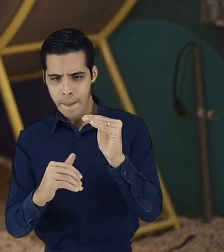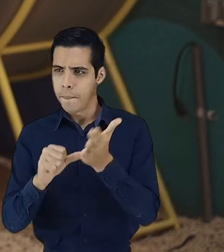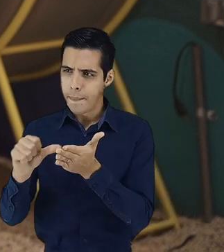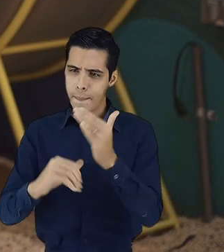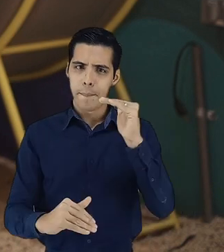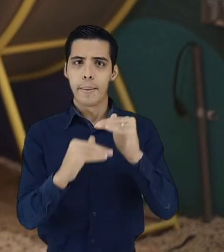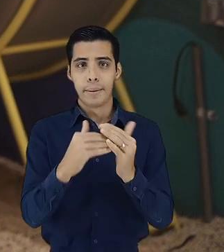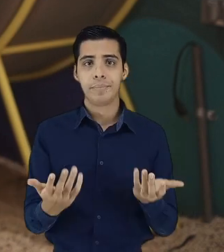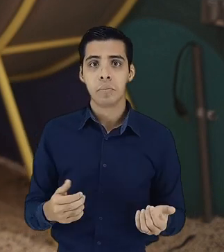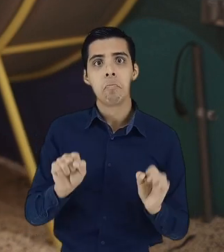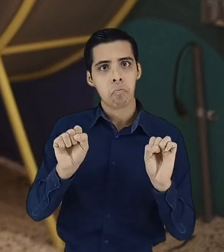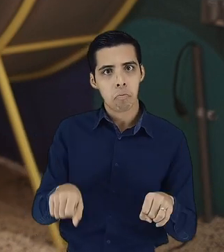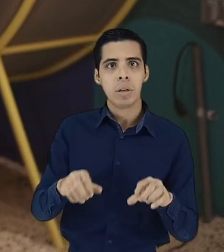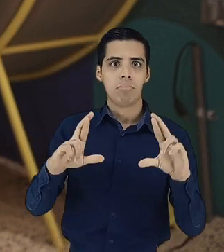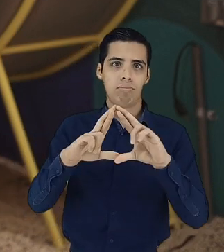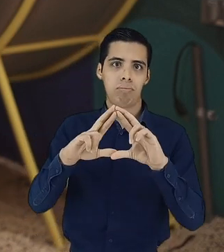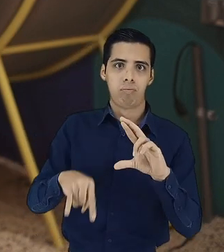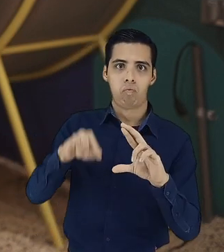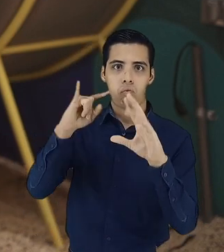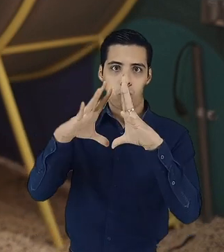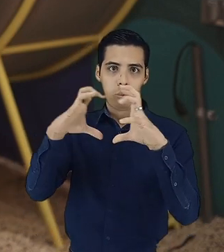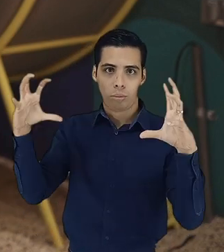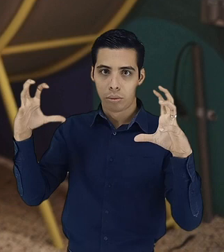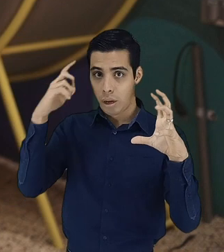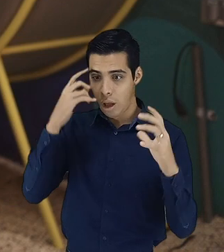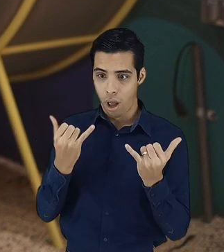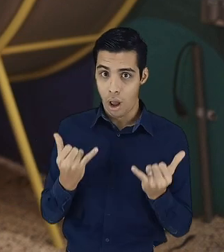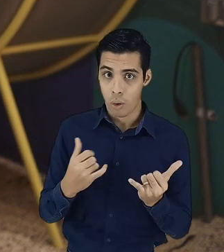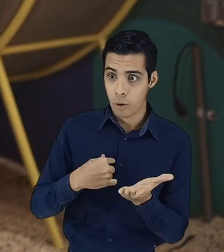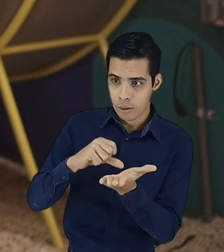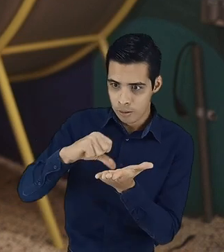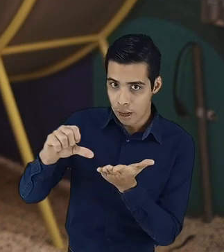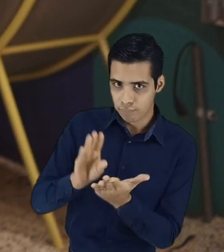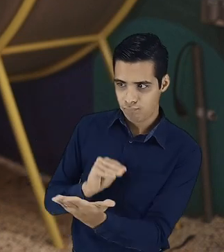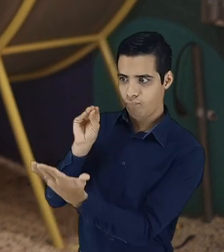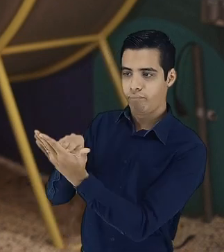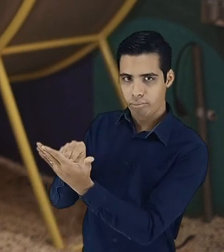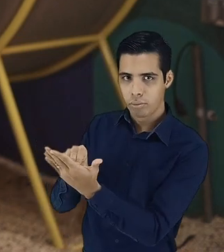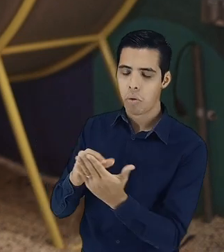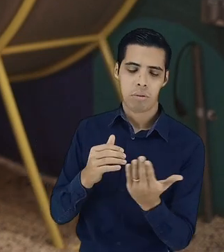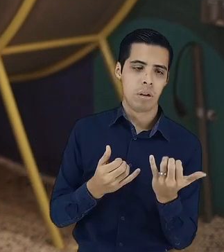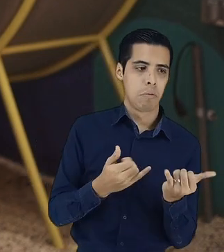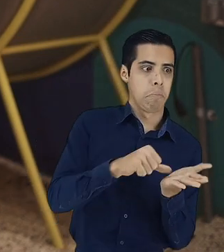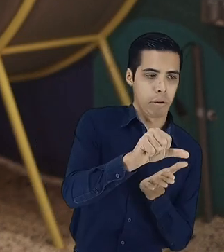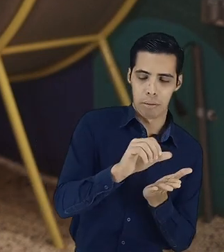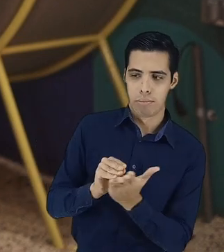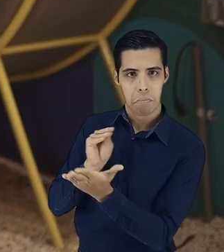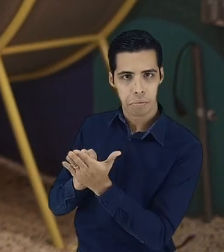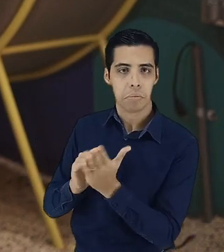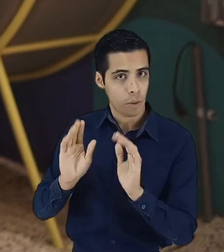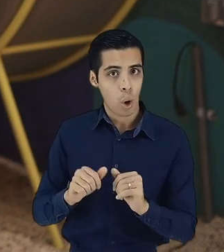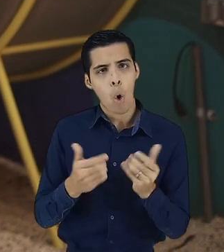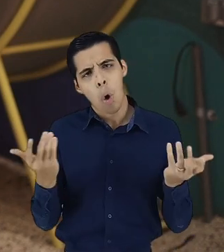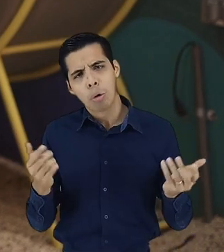ejemplo Drive, en donde tú tengas tu archivo a la mano y coloques en tiempo real cuándo te estás gastando. O por el contrario, si eres una persona más relajada, yo